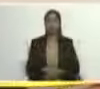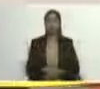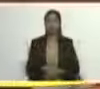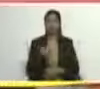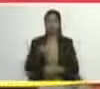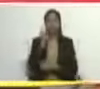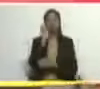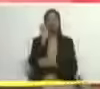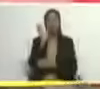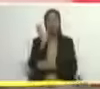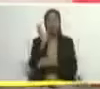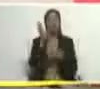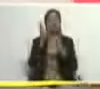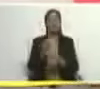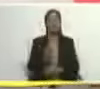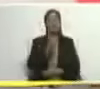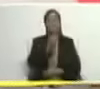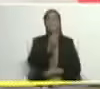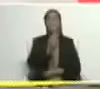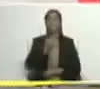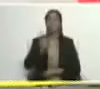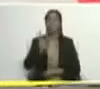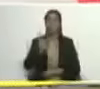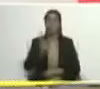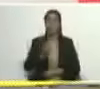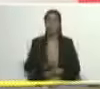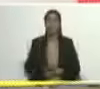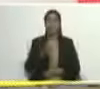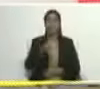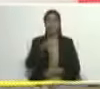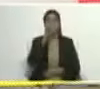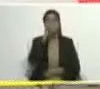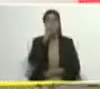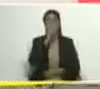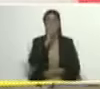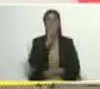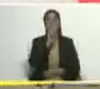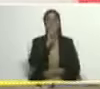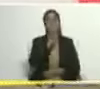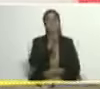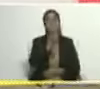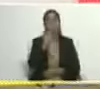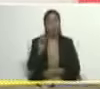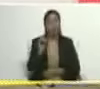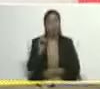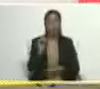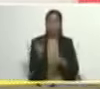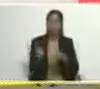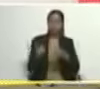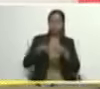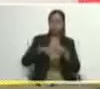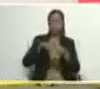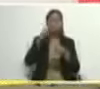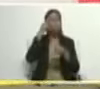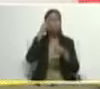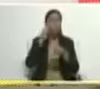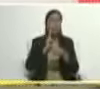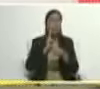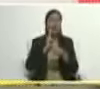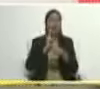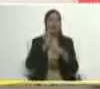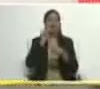cumbre número 23 en el año 20 de la Alianza Bolivariana de los Pueblos de Nuestra